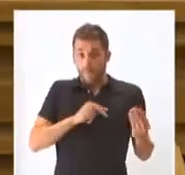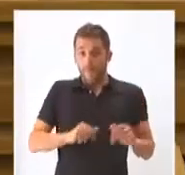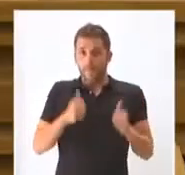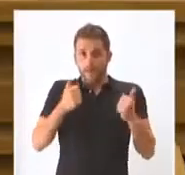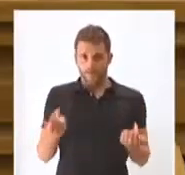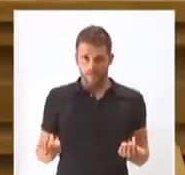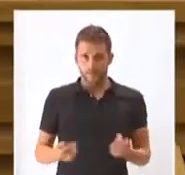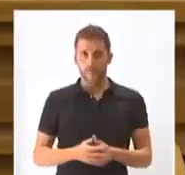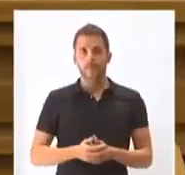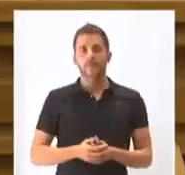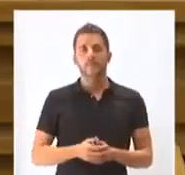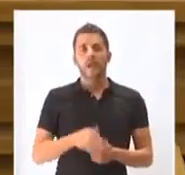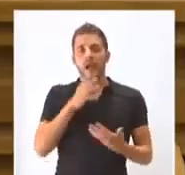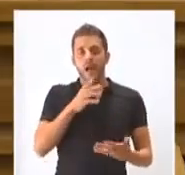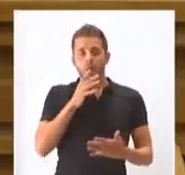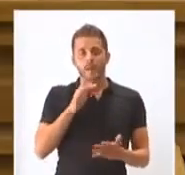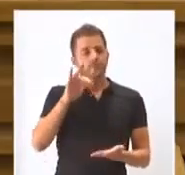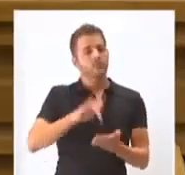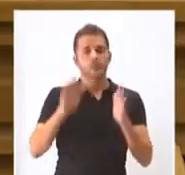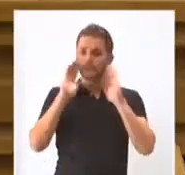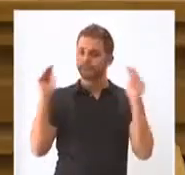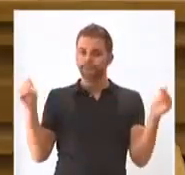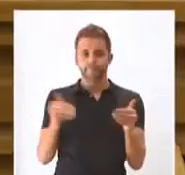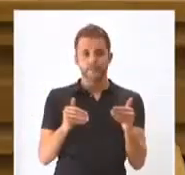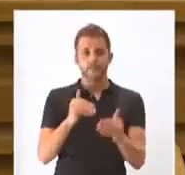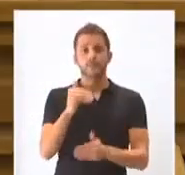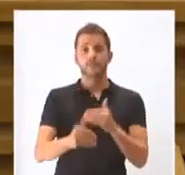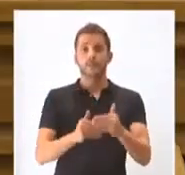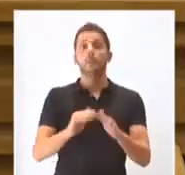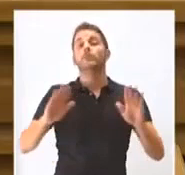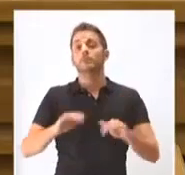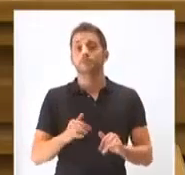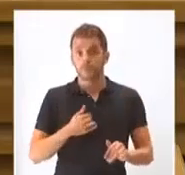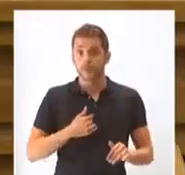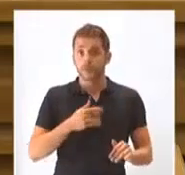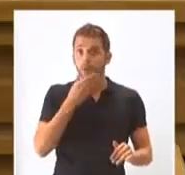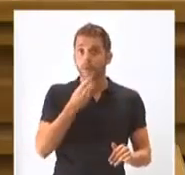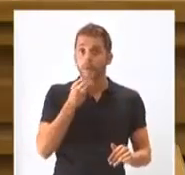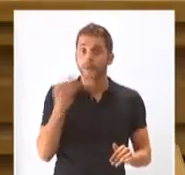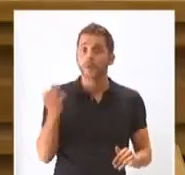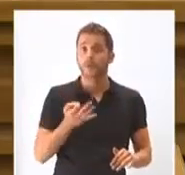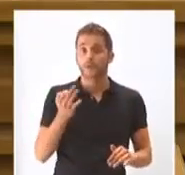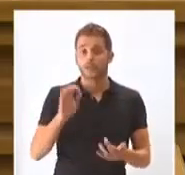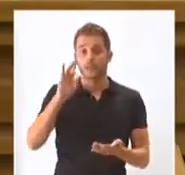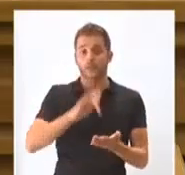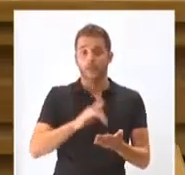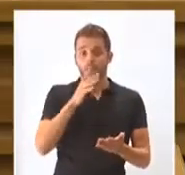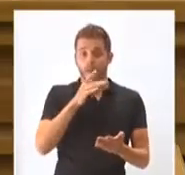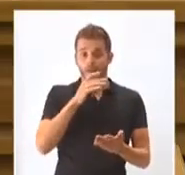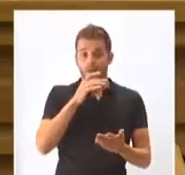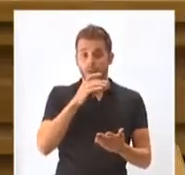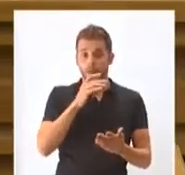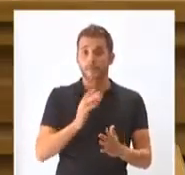competición estamos ahora en pleno proceso de por ciento lo que sí es bonito es que estamos encabezando ya el ranking